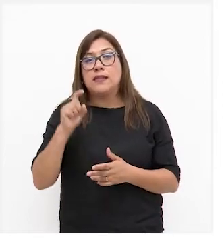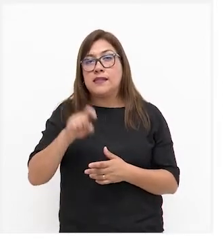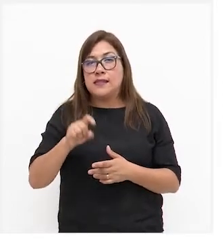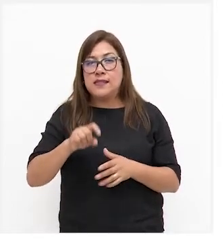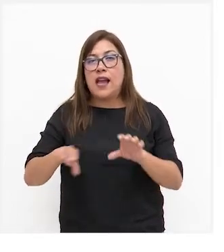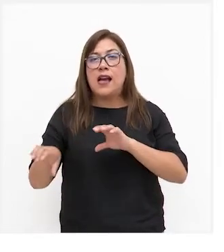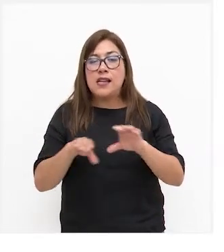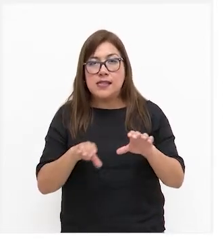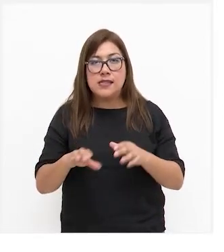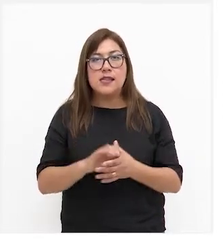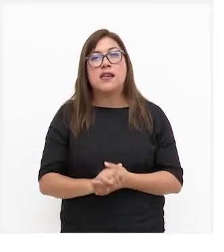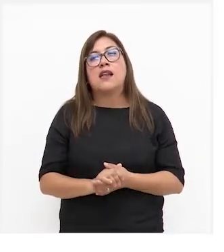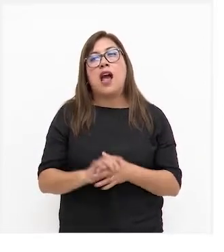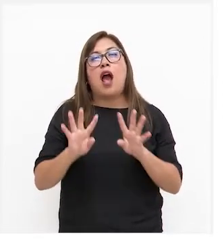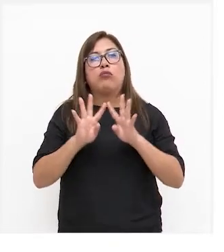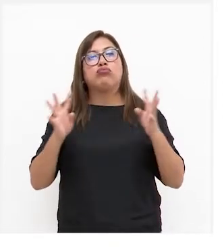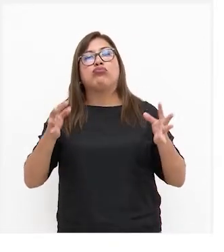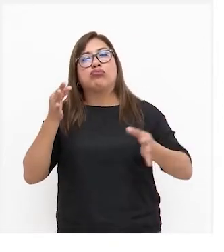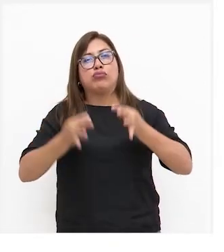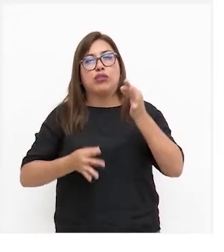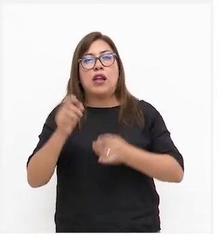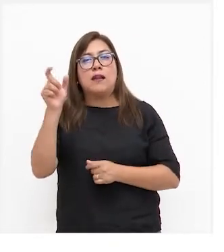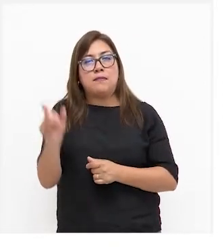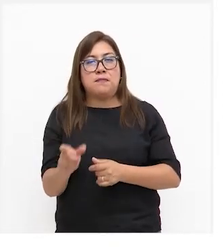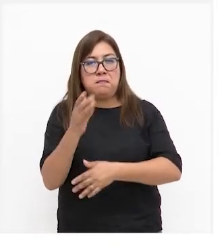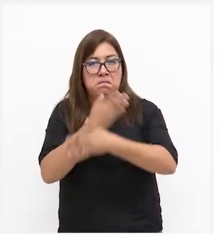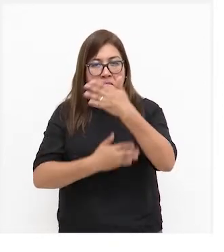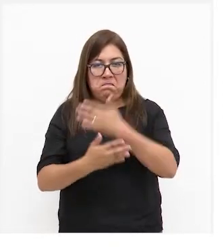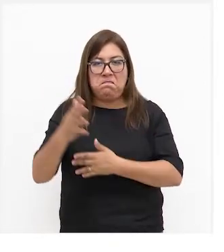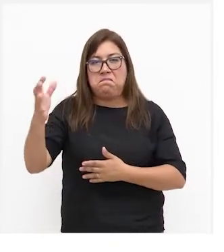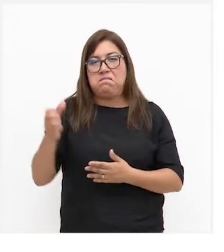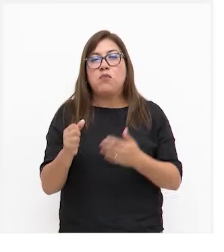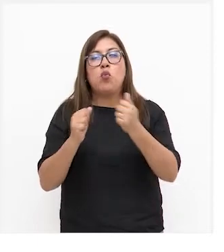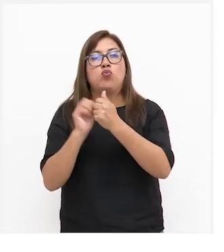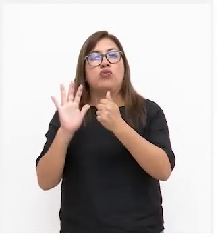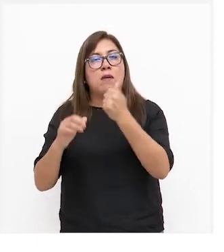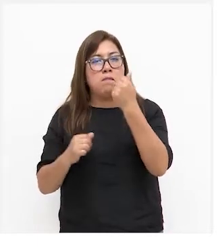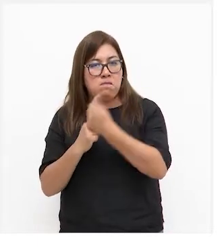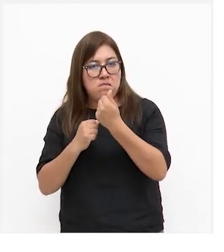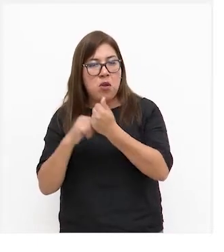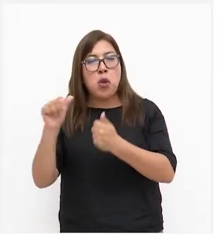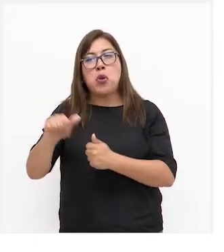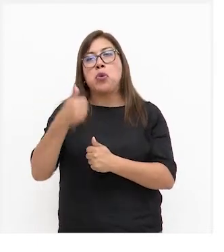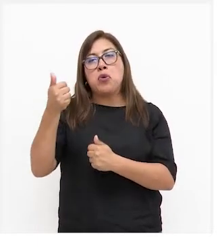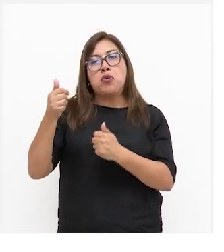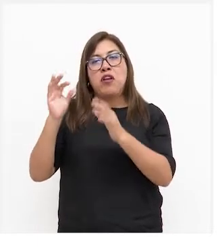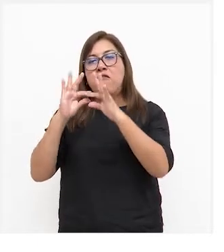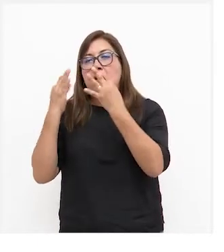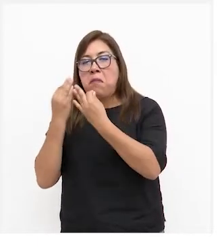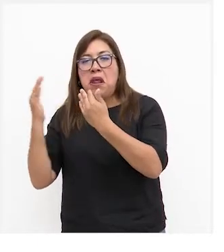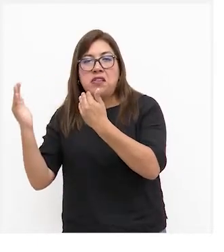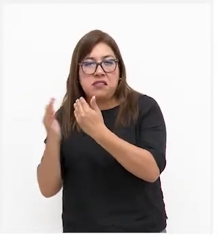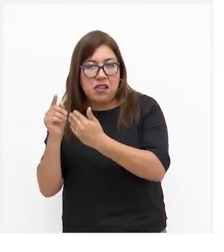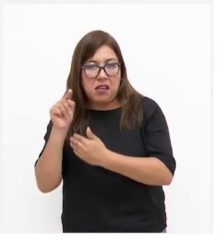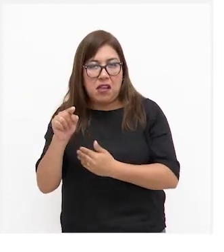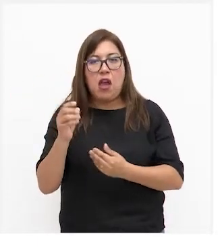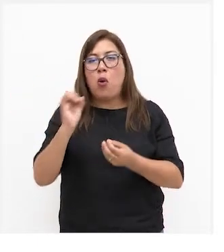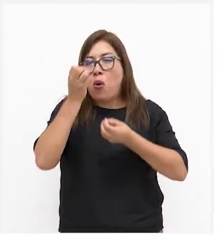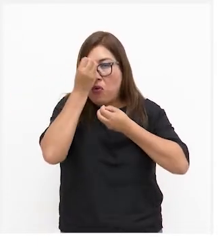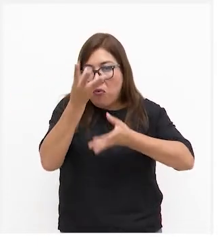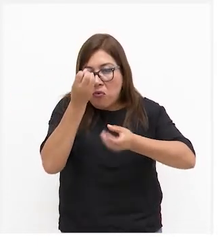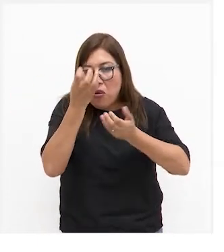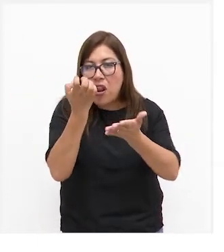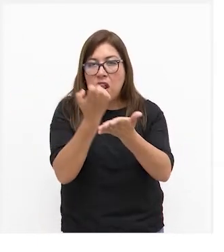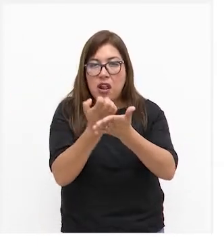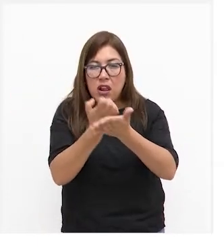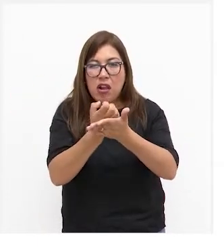pueden realizar audiencias con la persona con discapacidad, con los apoyos, con otras personas cercanas o realizar